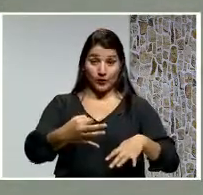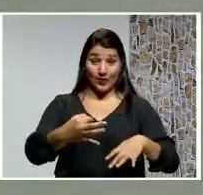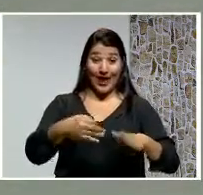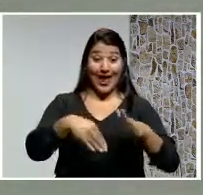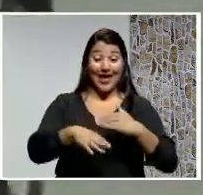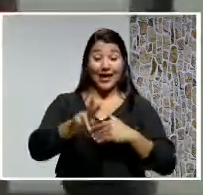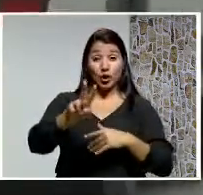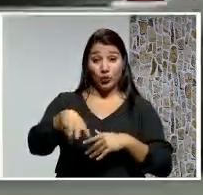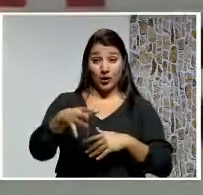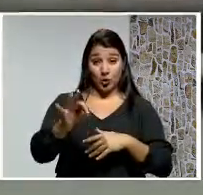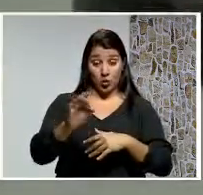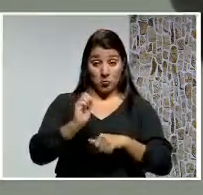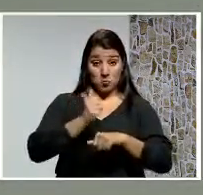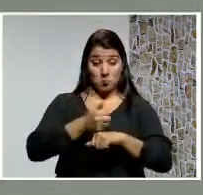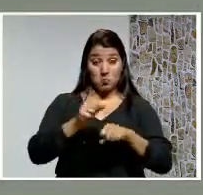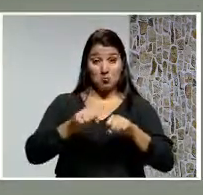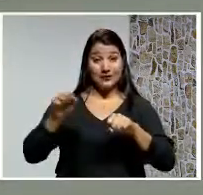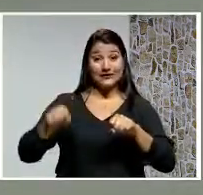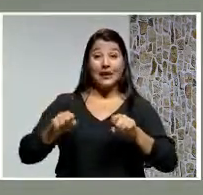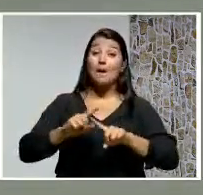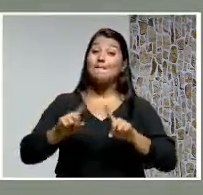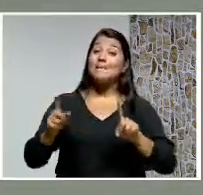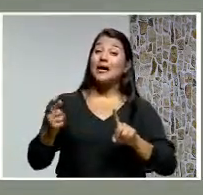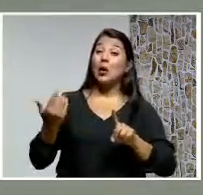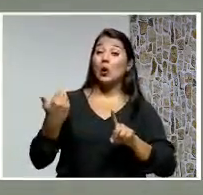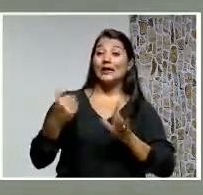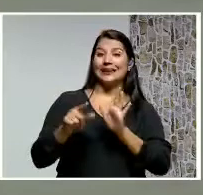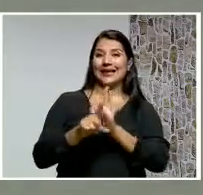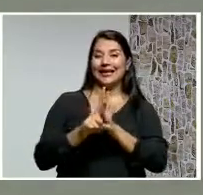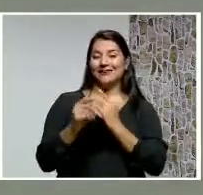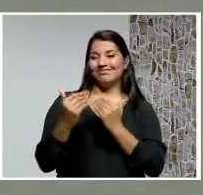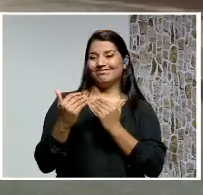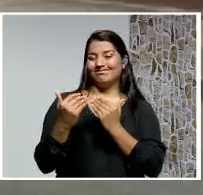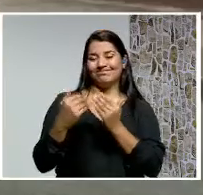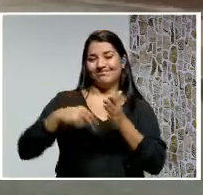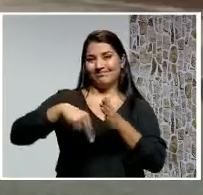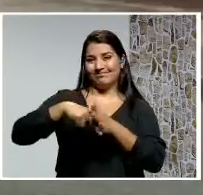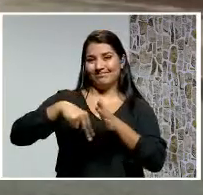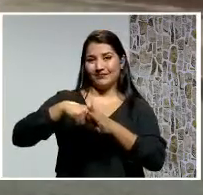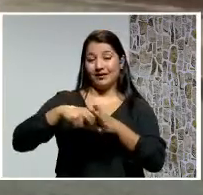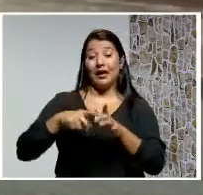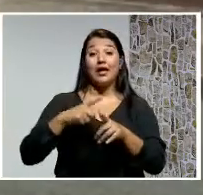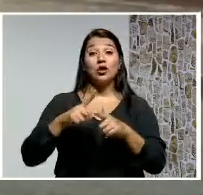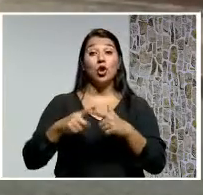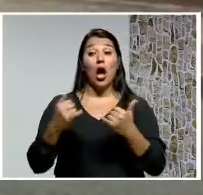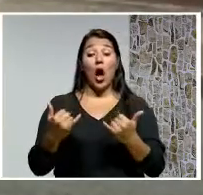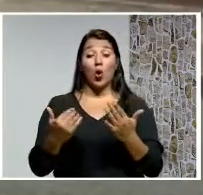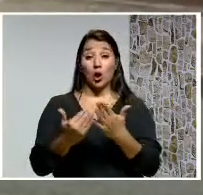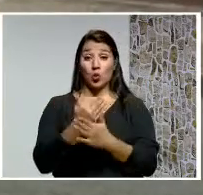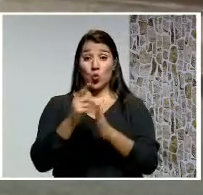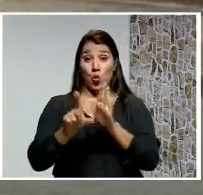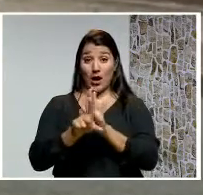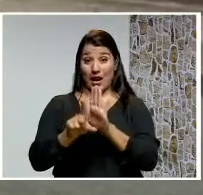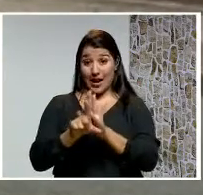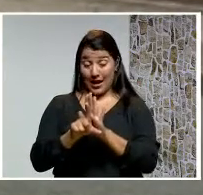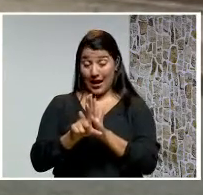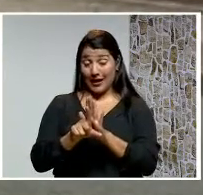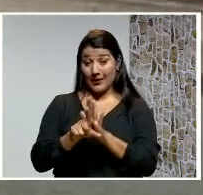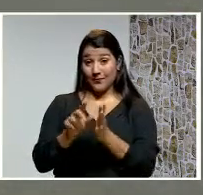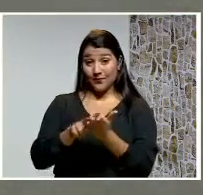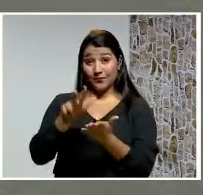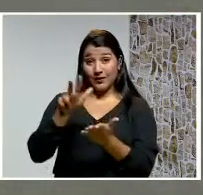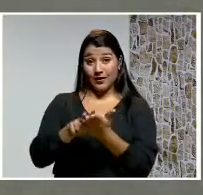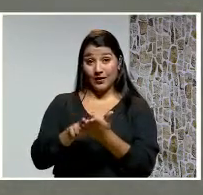la plataforma, sin embargo la ley tenía algunos vicios, por lo que la aprobación de la ley que crea la Jurisdicción Especializada contra el Crimen